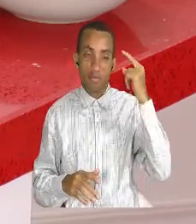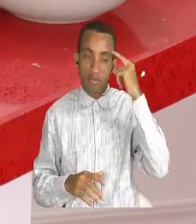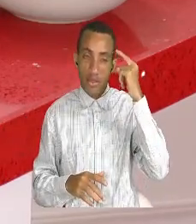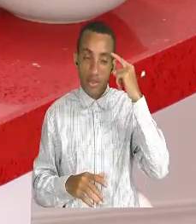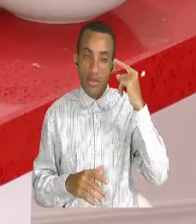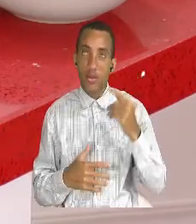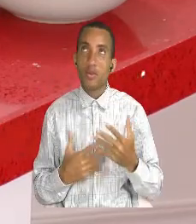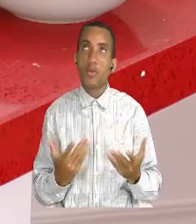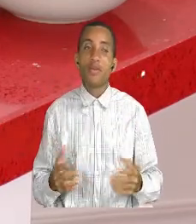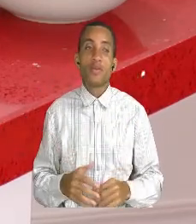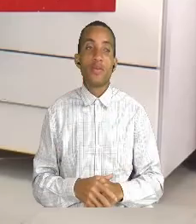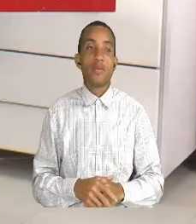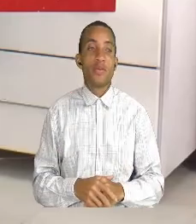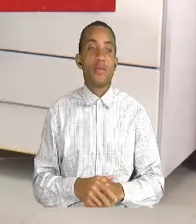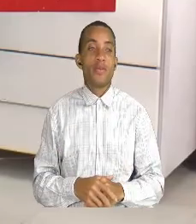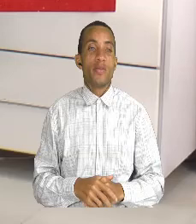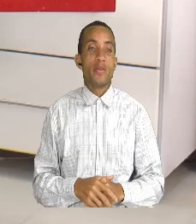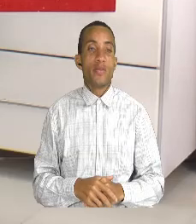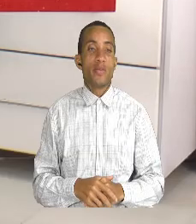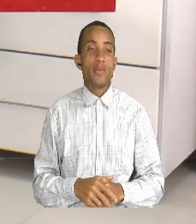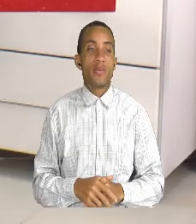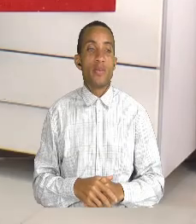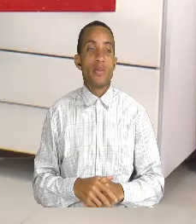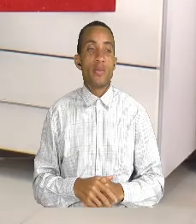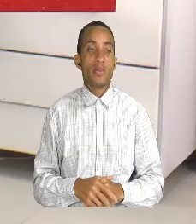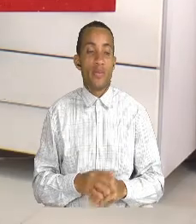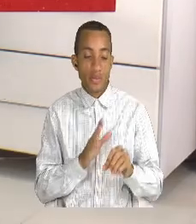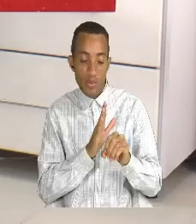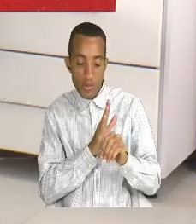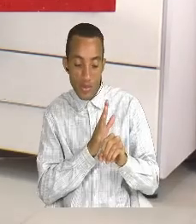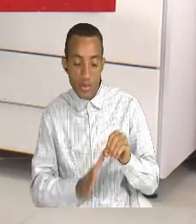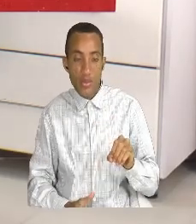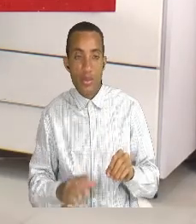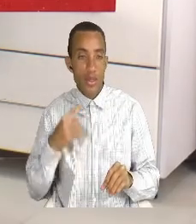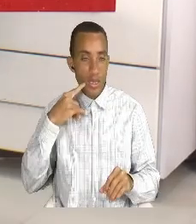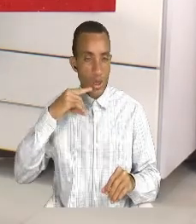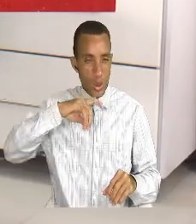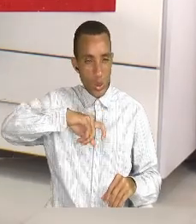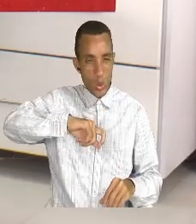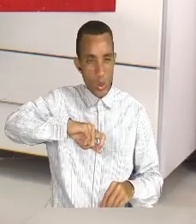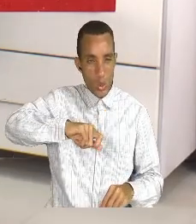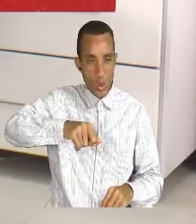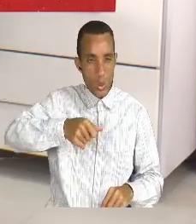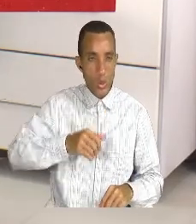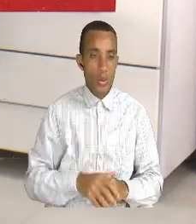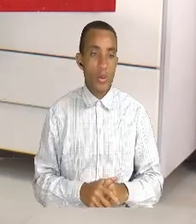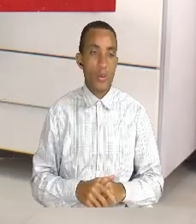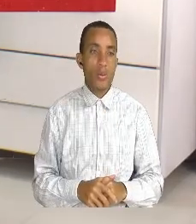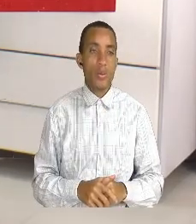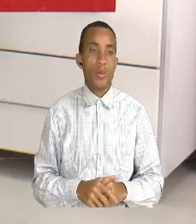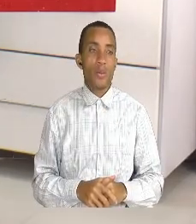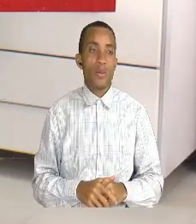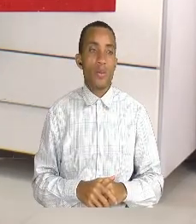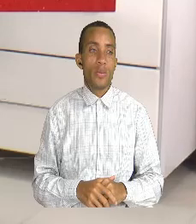dónde llegarían. ¿Listo? Listo. Rochi, me partes un trocillo de limón, porfa. Ok, ¿por la mitad? Sí,